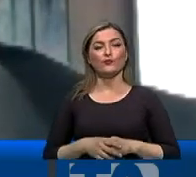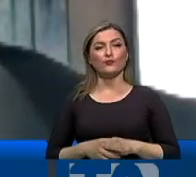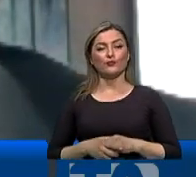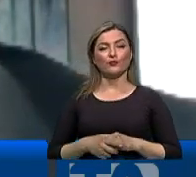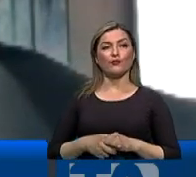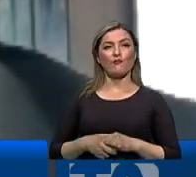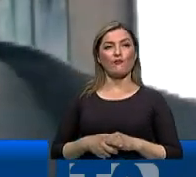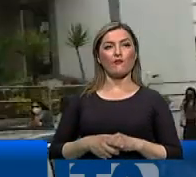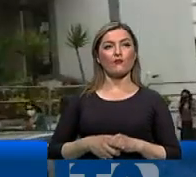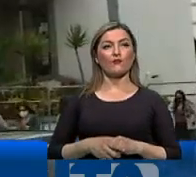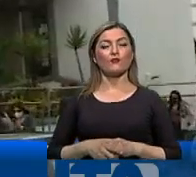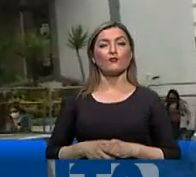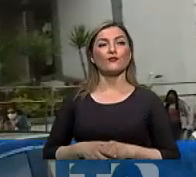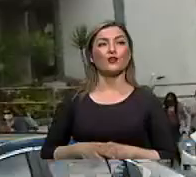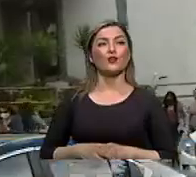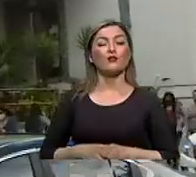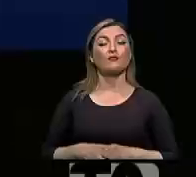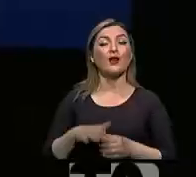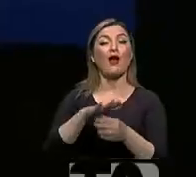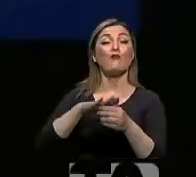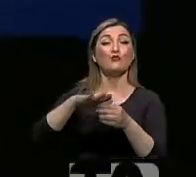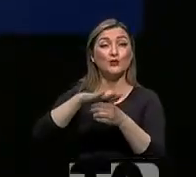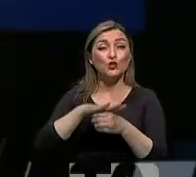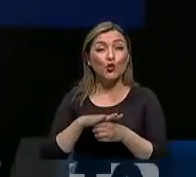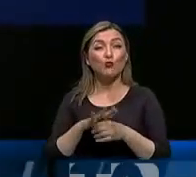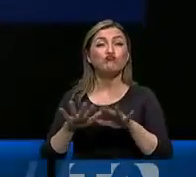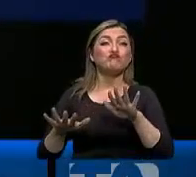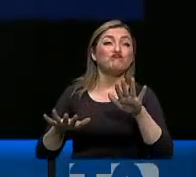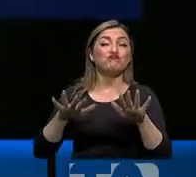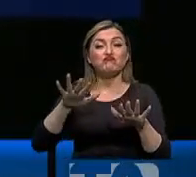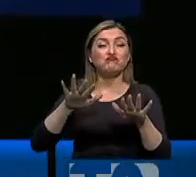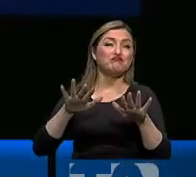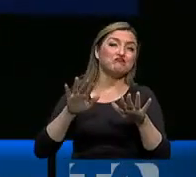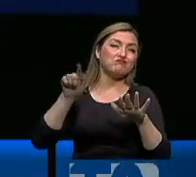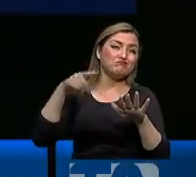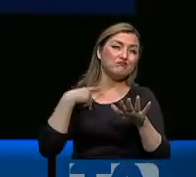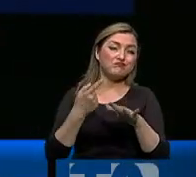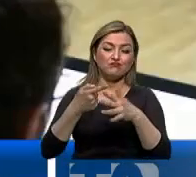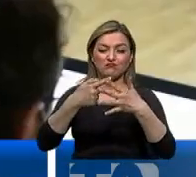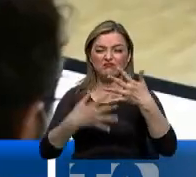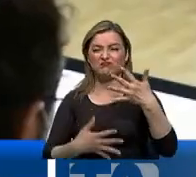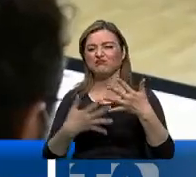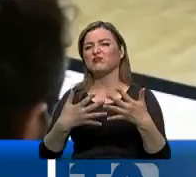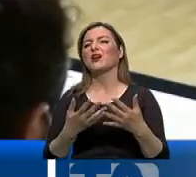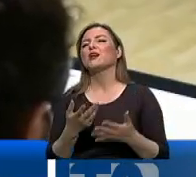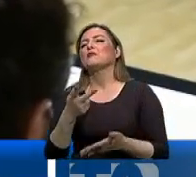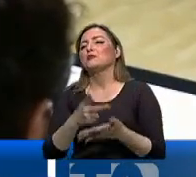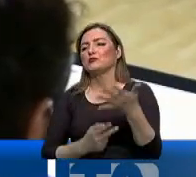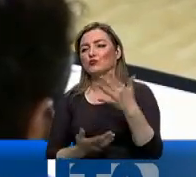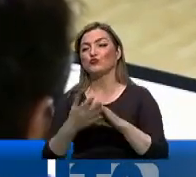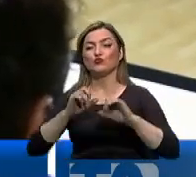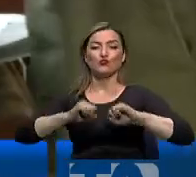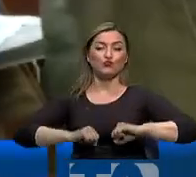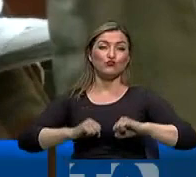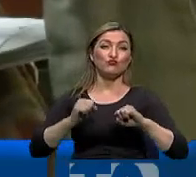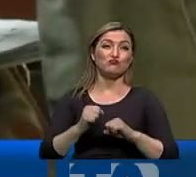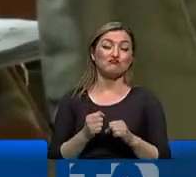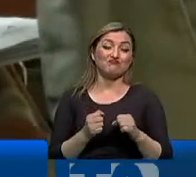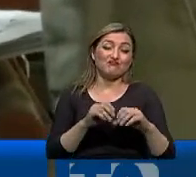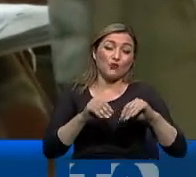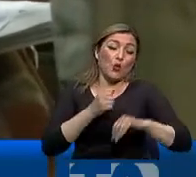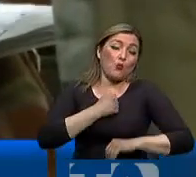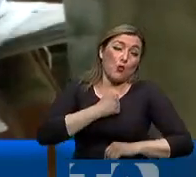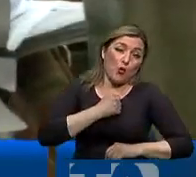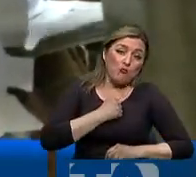los condenados. Y en este ámbito se pueden presentar una serie de escenarios, que los sentenciados tengan bienes a